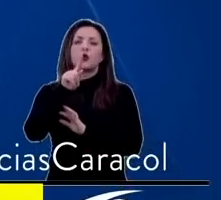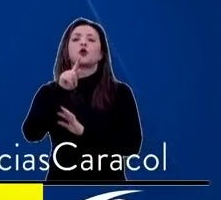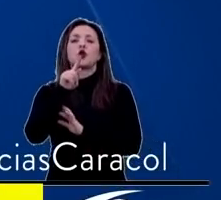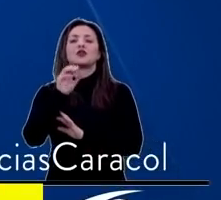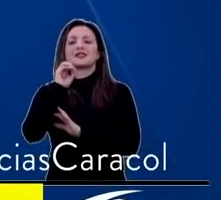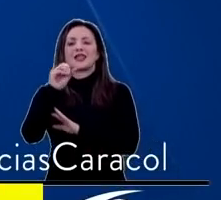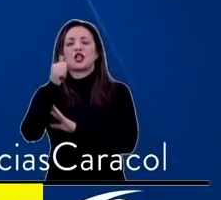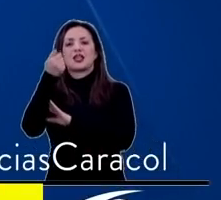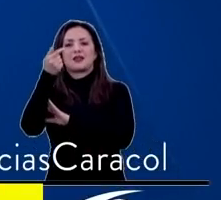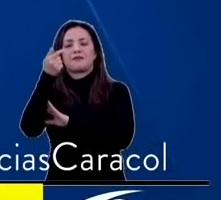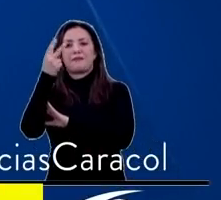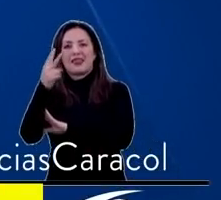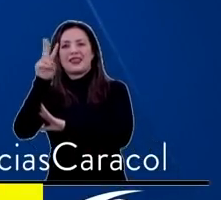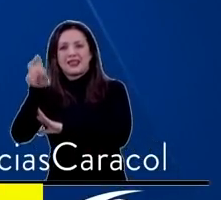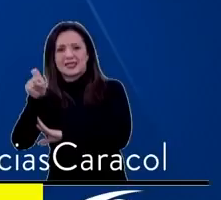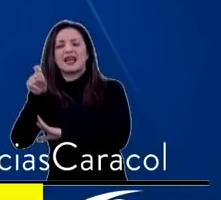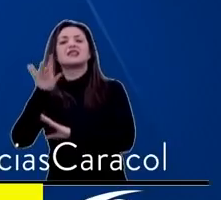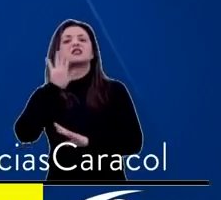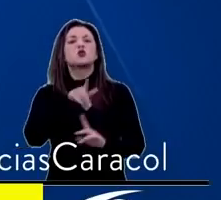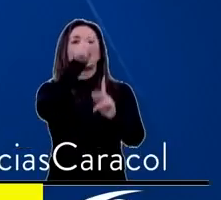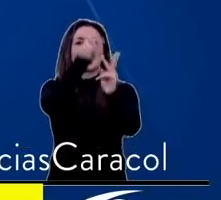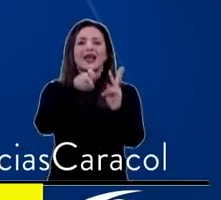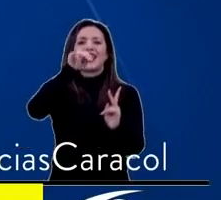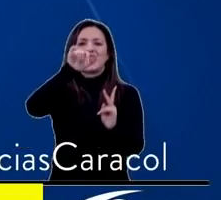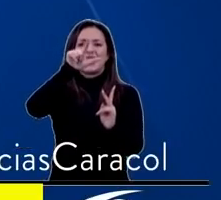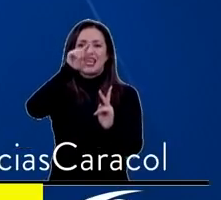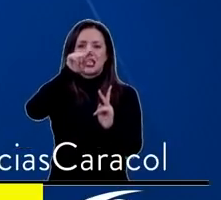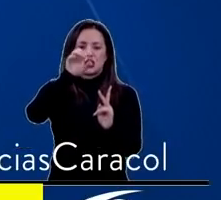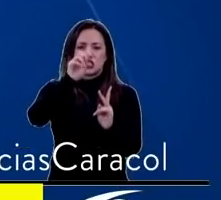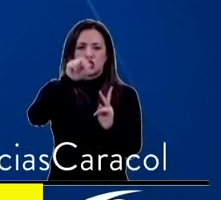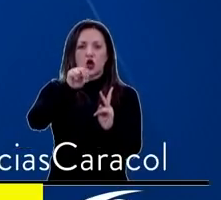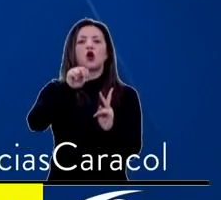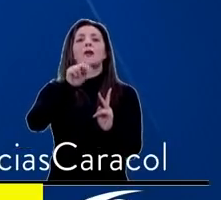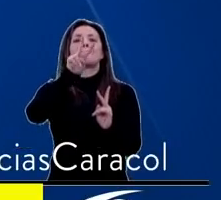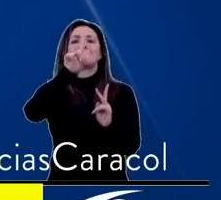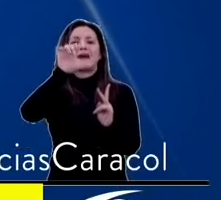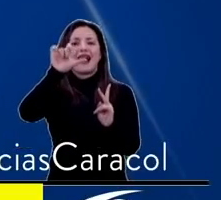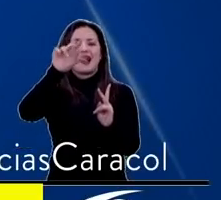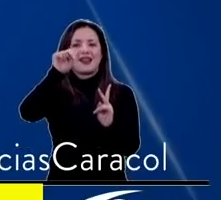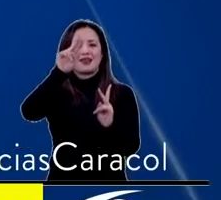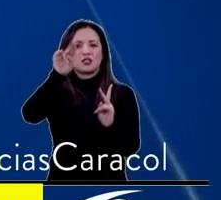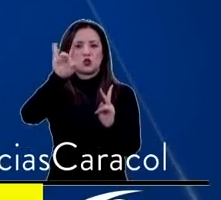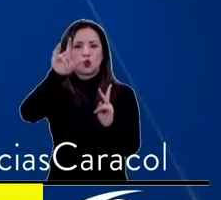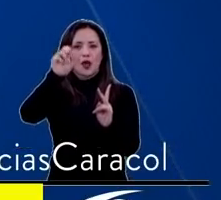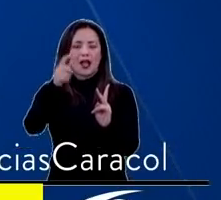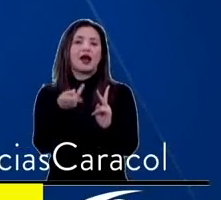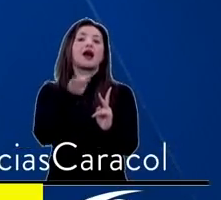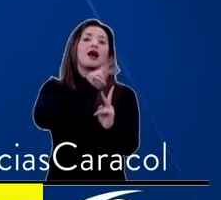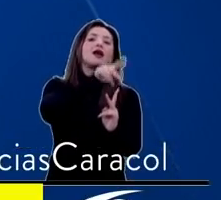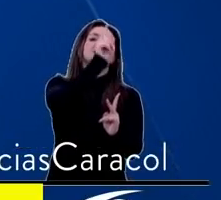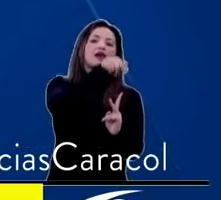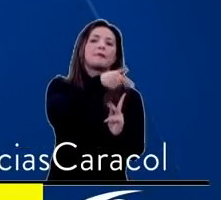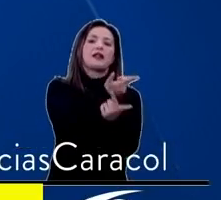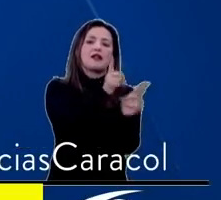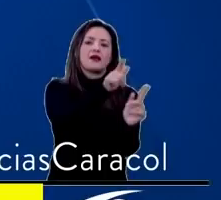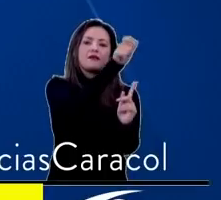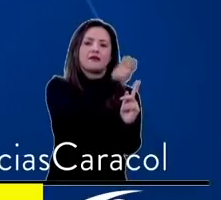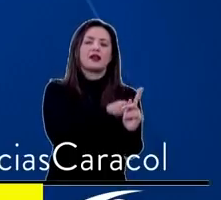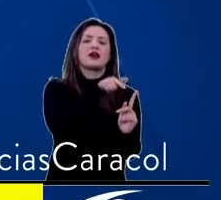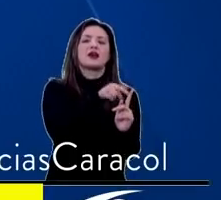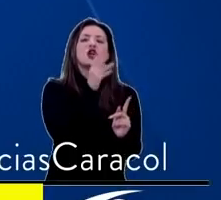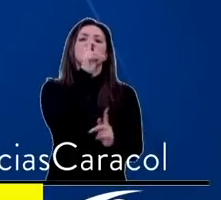2021-026, con referencia al ciudadano Nilson Vladimir Díaz Valenzuela, y se libra la boleta de libertad